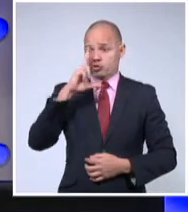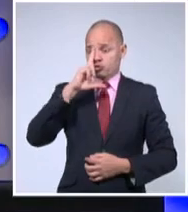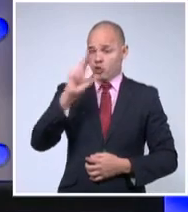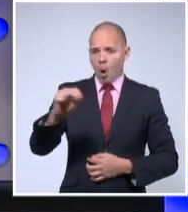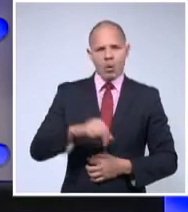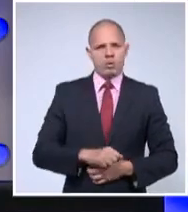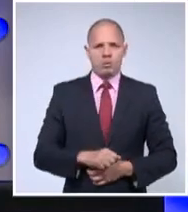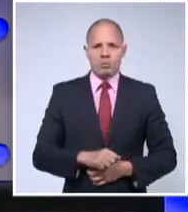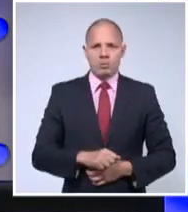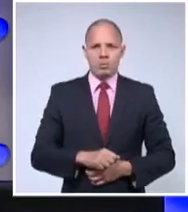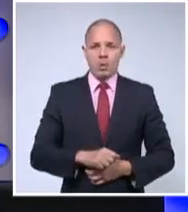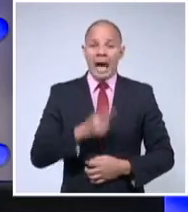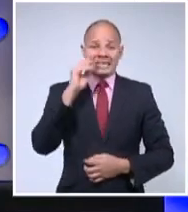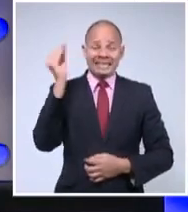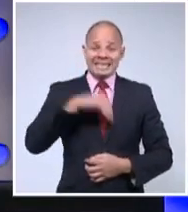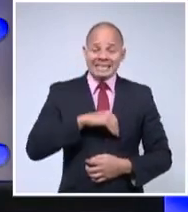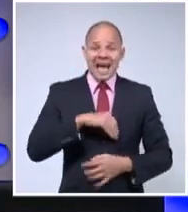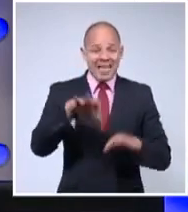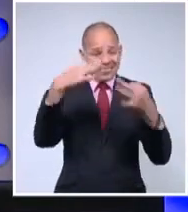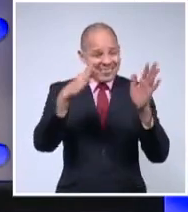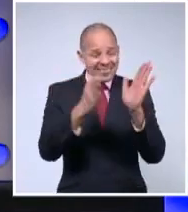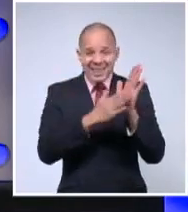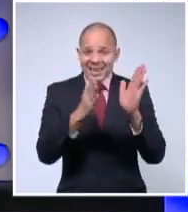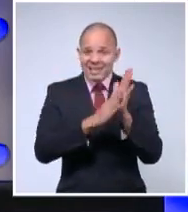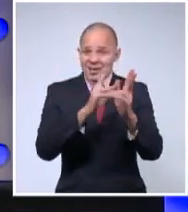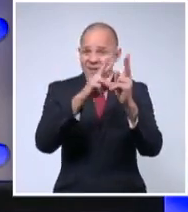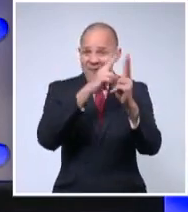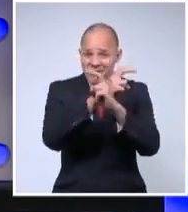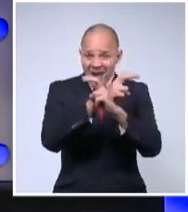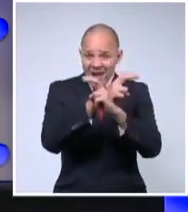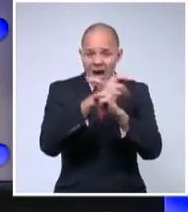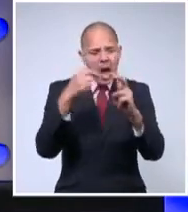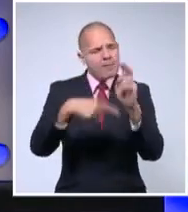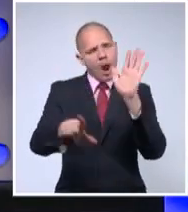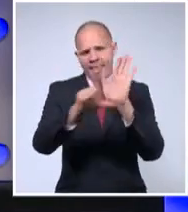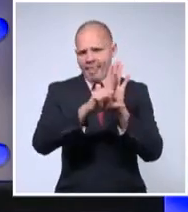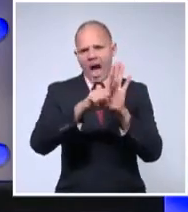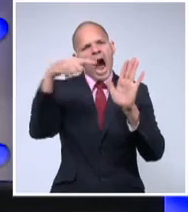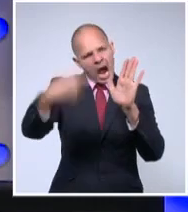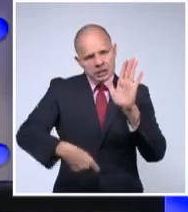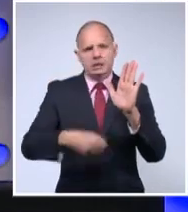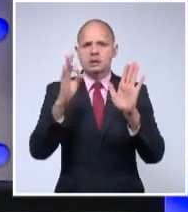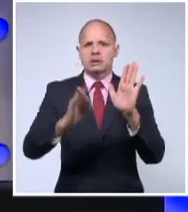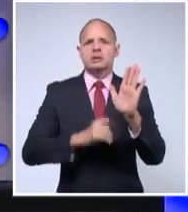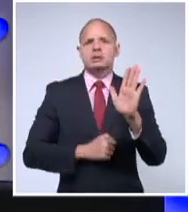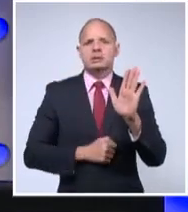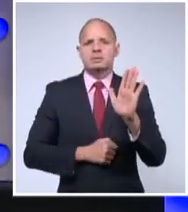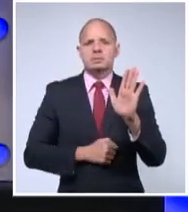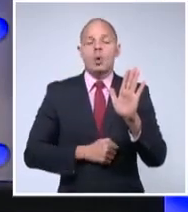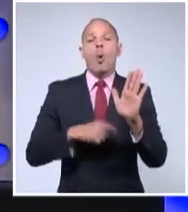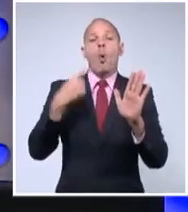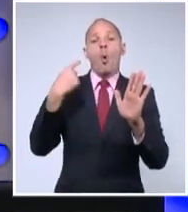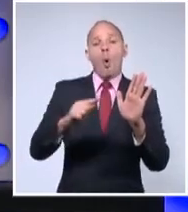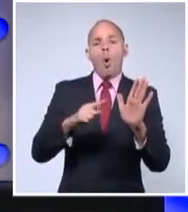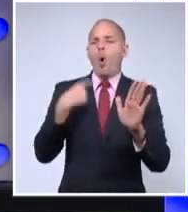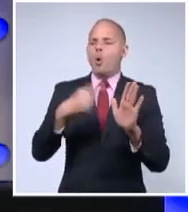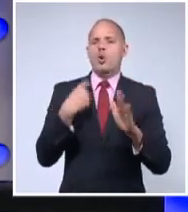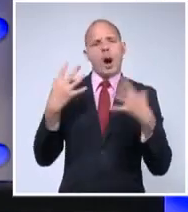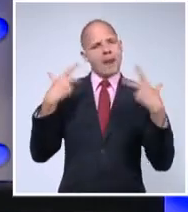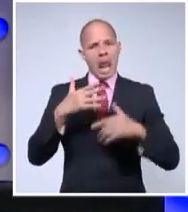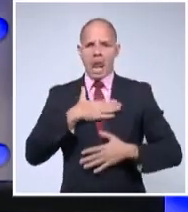nuestro lado está el derecho diplomático, específicamente la Convención de Viena, que de lado está el derecho a la autodeterminación